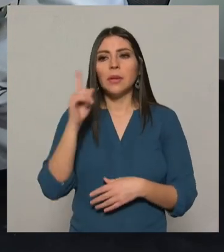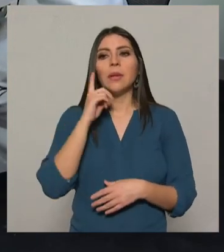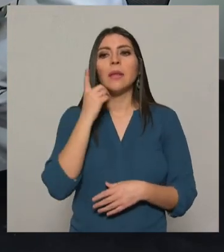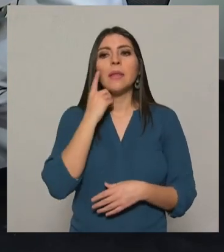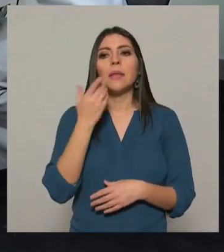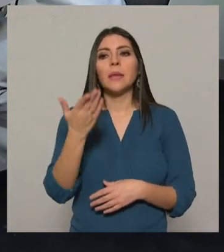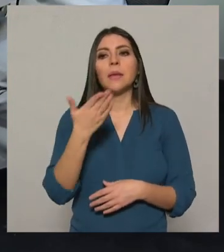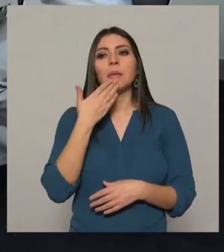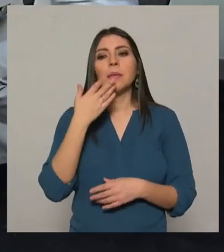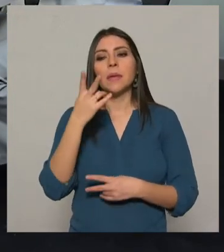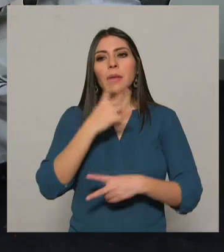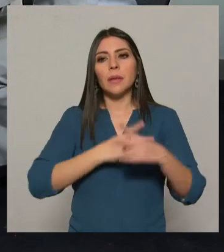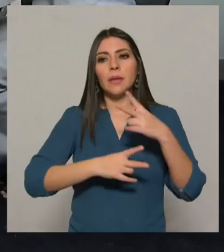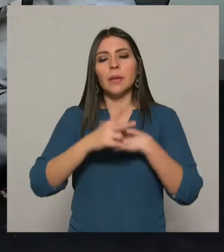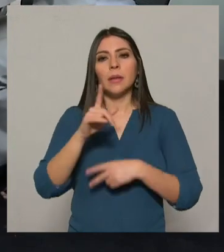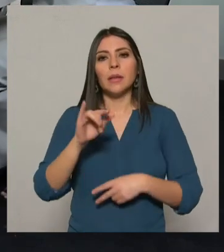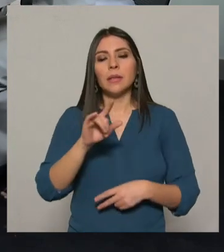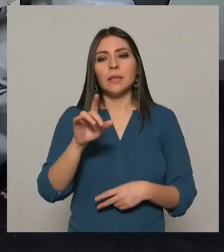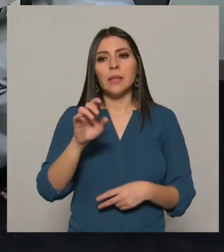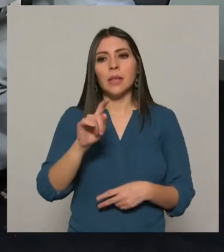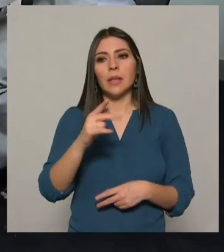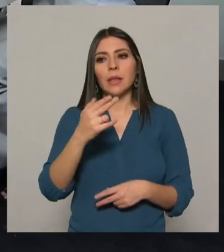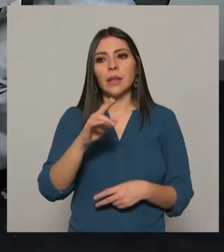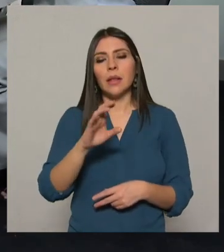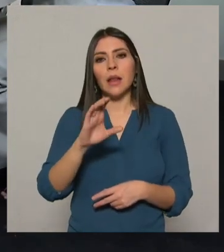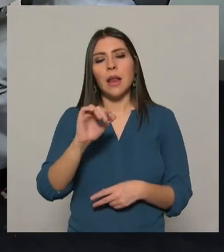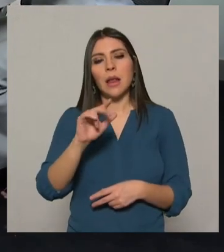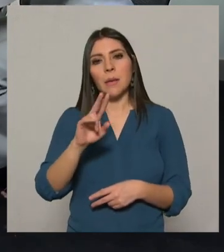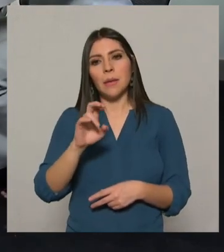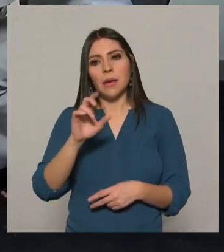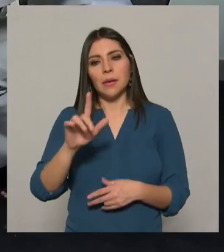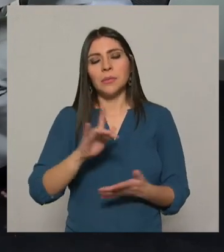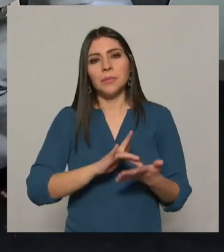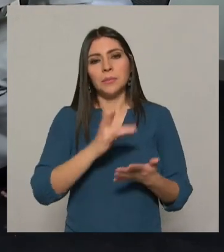Diputada, bienvenida. Gracias. Diputada Lisette Clavel, pues no queda más que